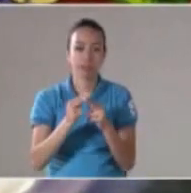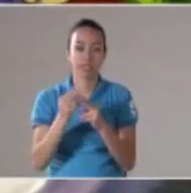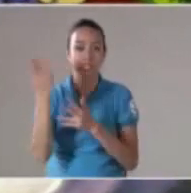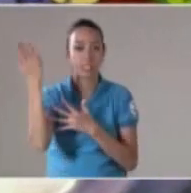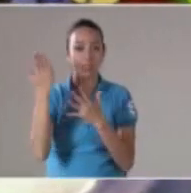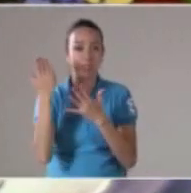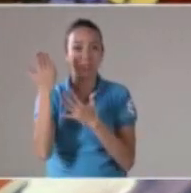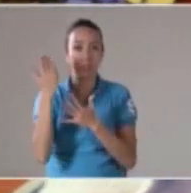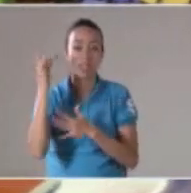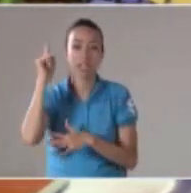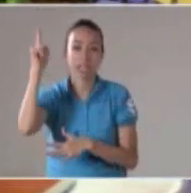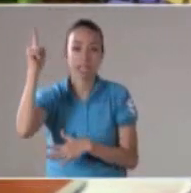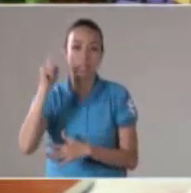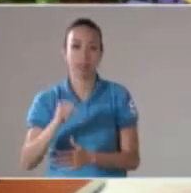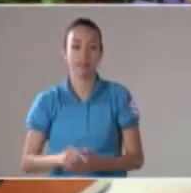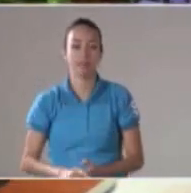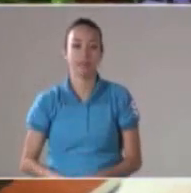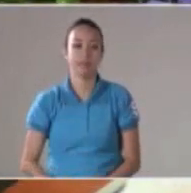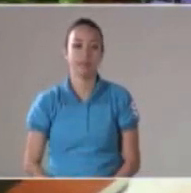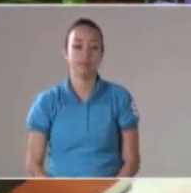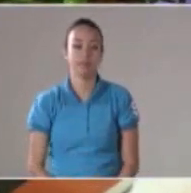sirviéndole a los santos,